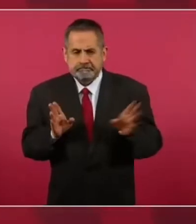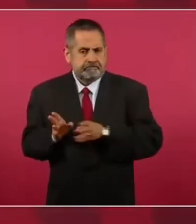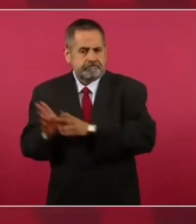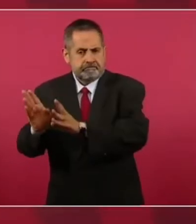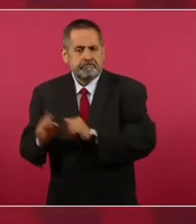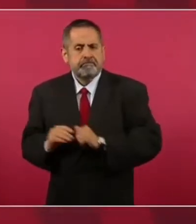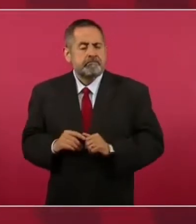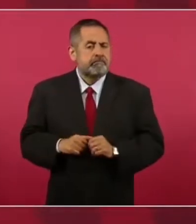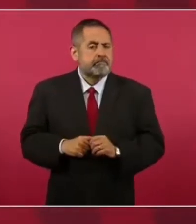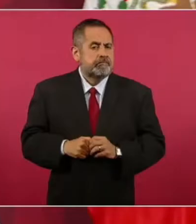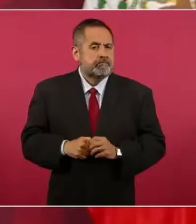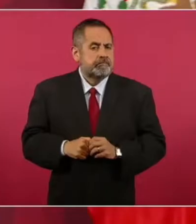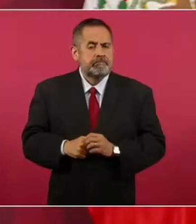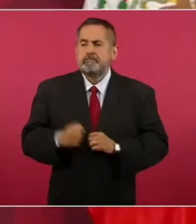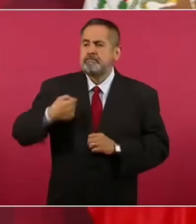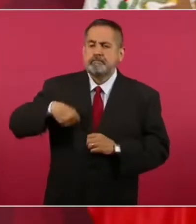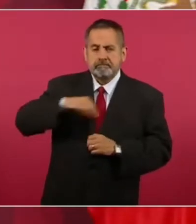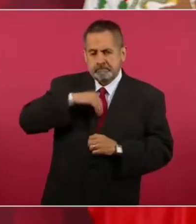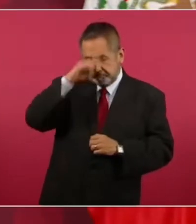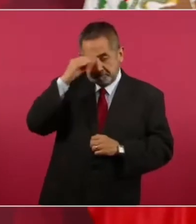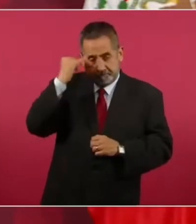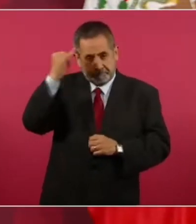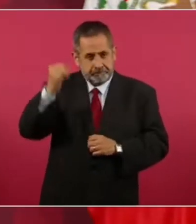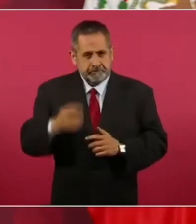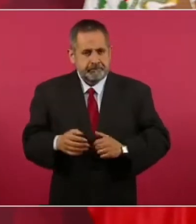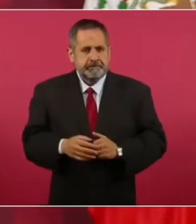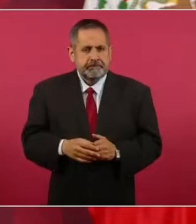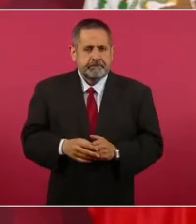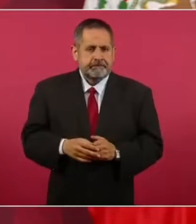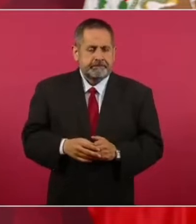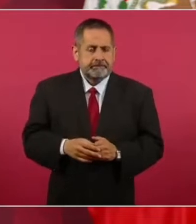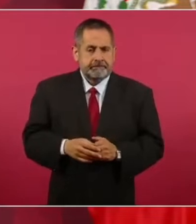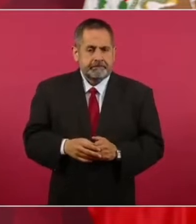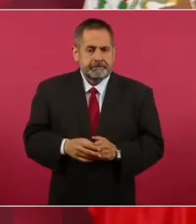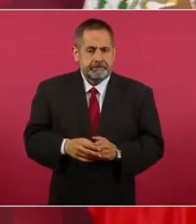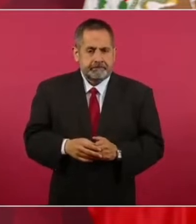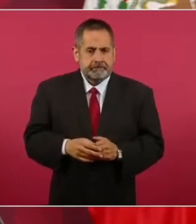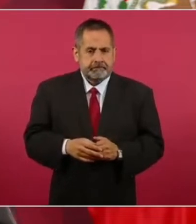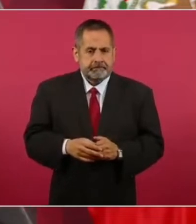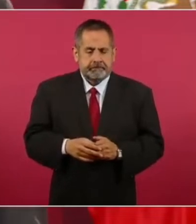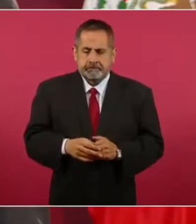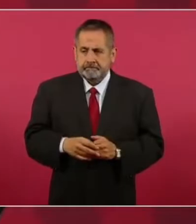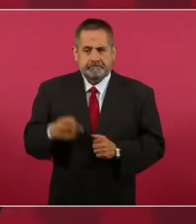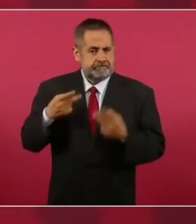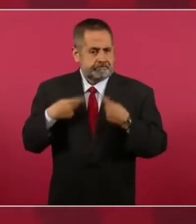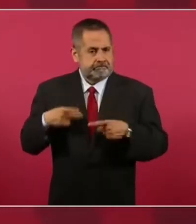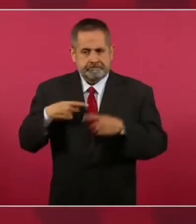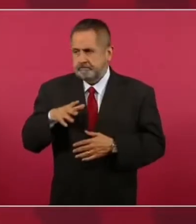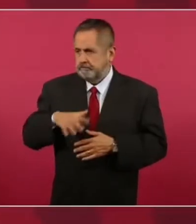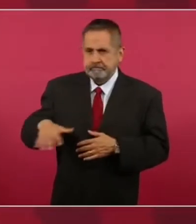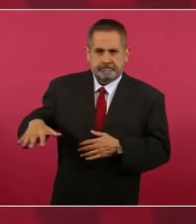Nosotros sostenemos que el ser humano